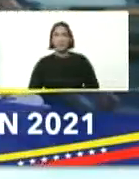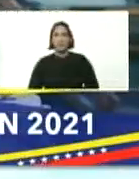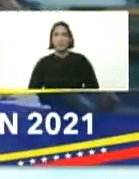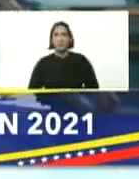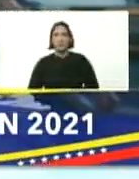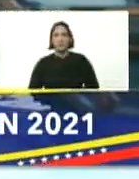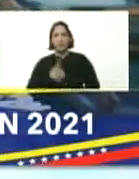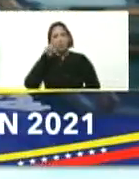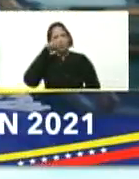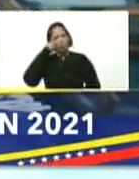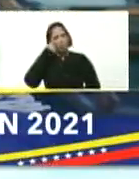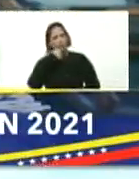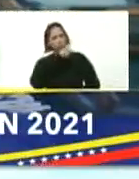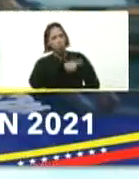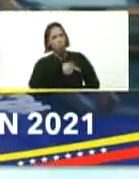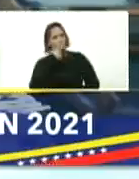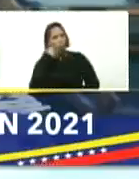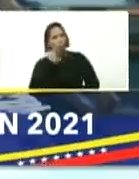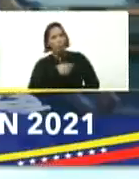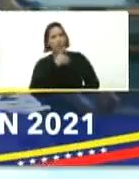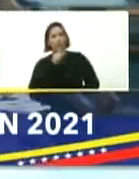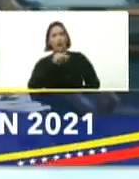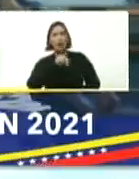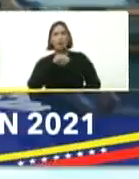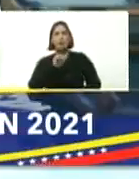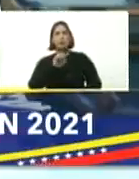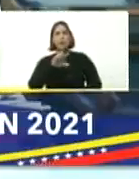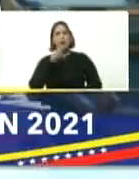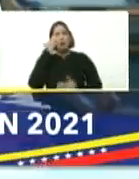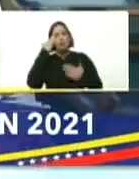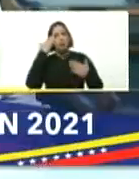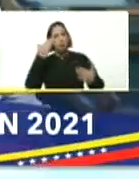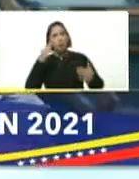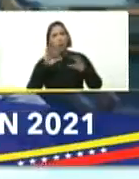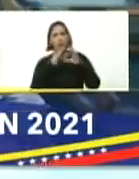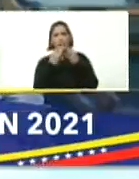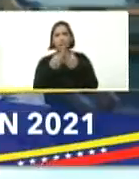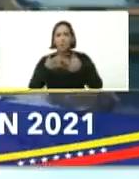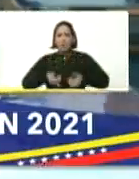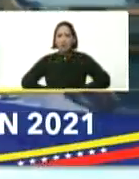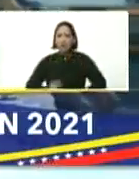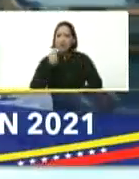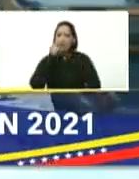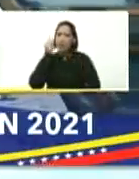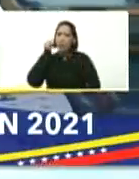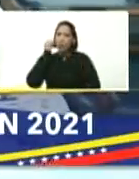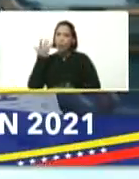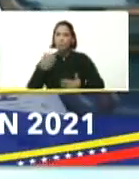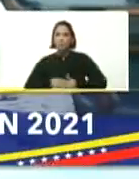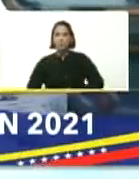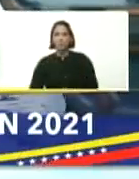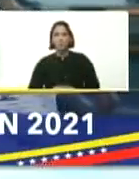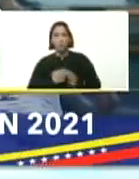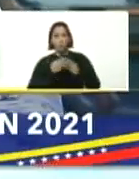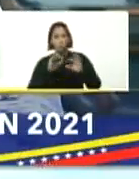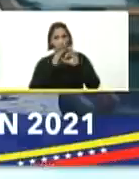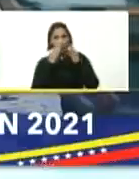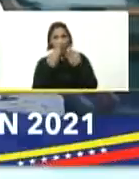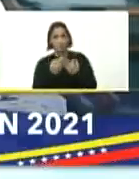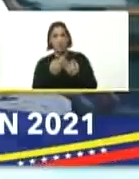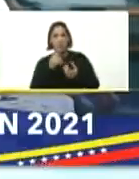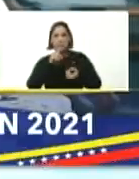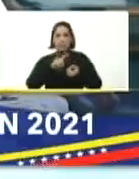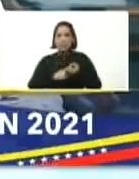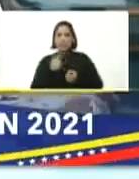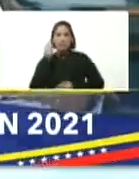Mis recuerdos, Daniel Alvarado. Saludos a toda su familia, hija, hijos, y a toda su familia, esposa